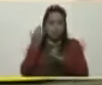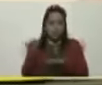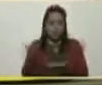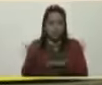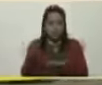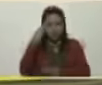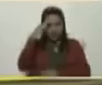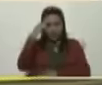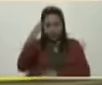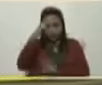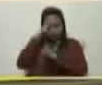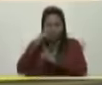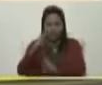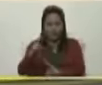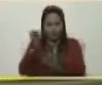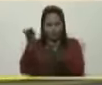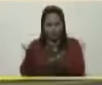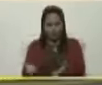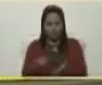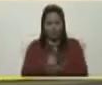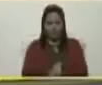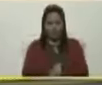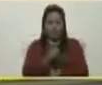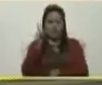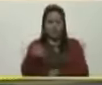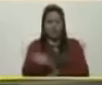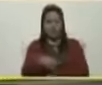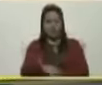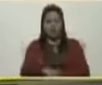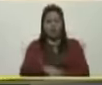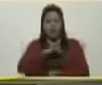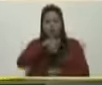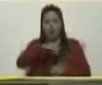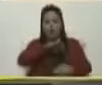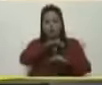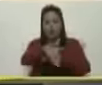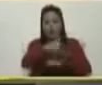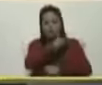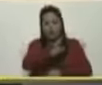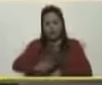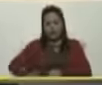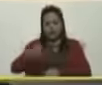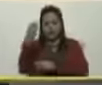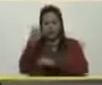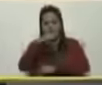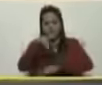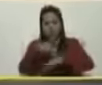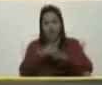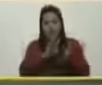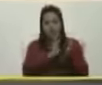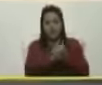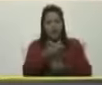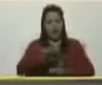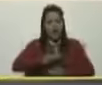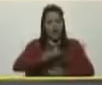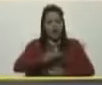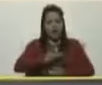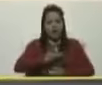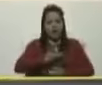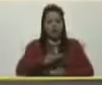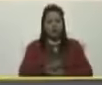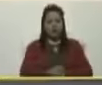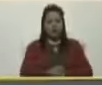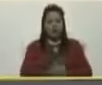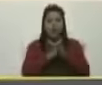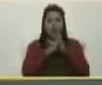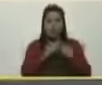usted, Jorge, presidente de la Asamblea, compañeros alcaldes y a todos los que acompañan, pues, a